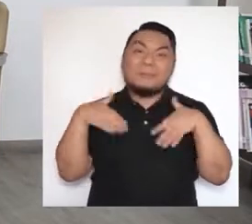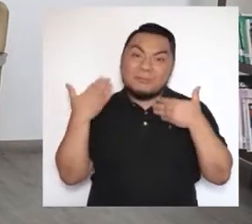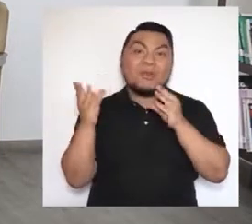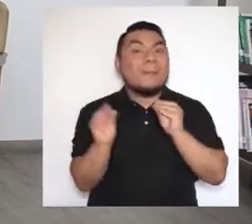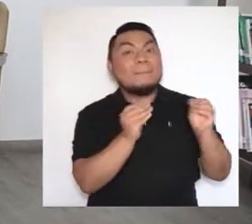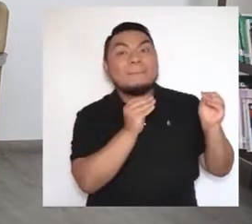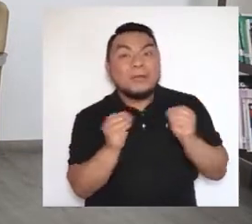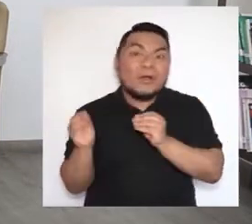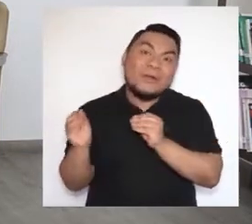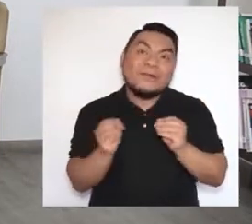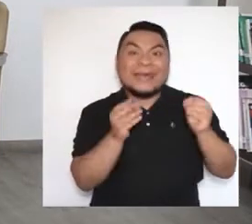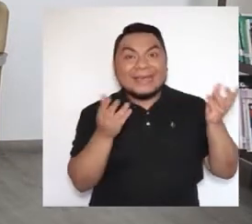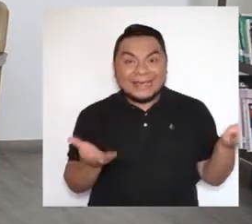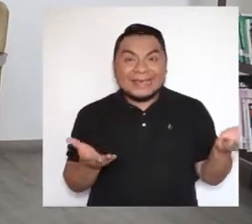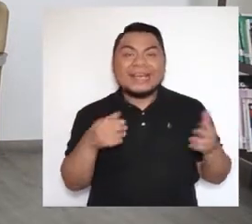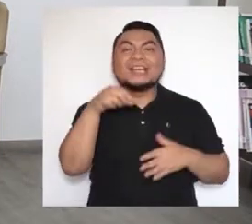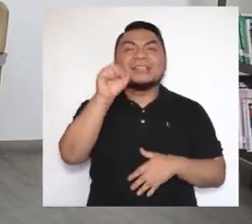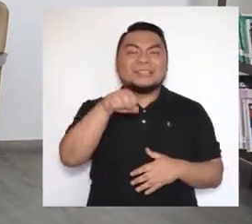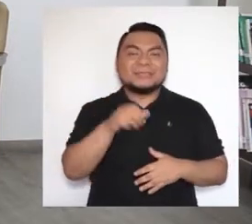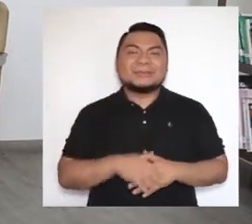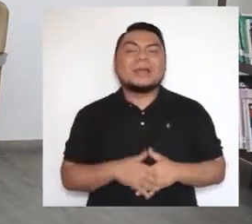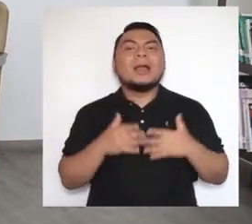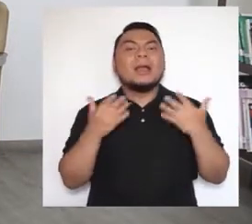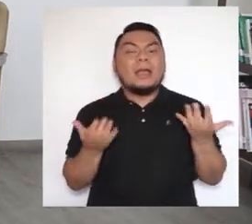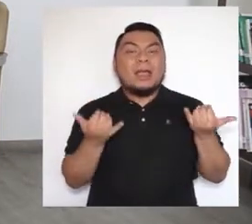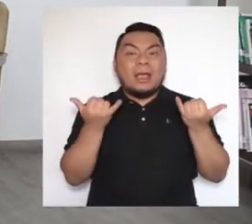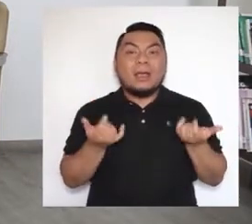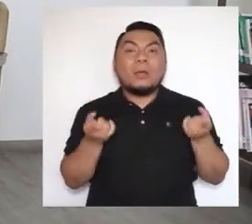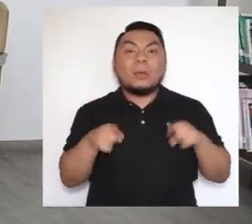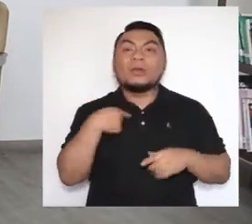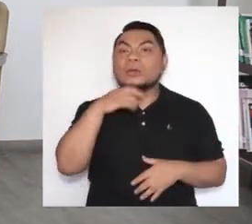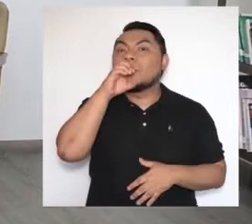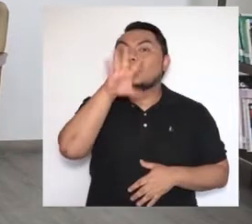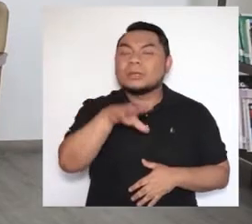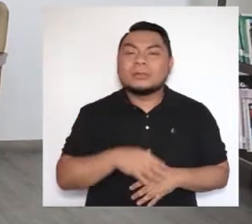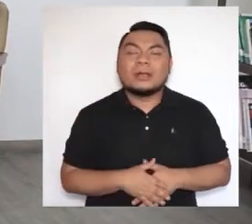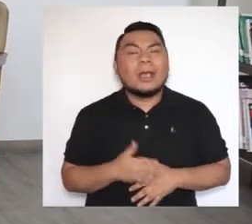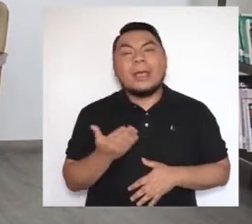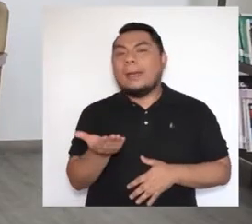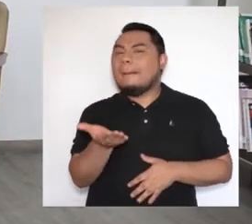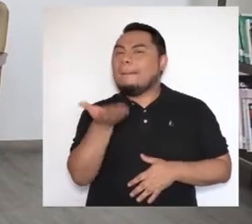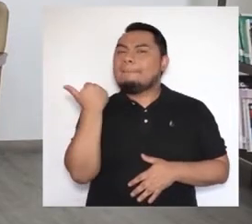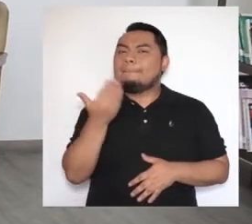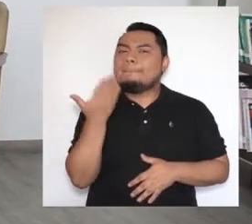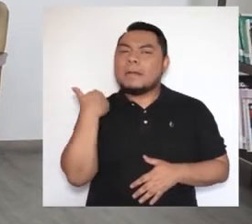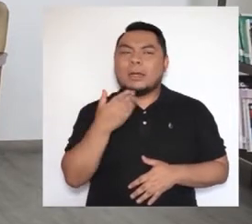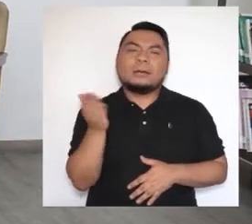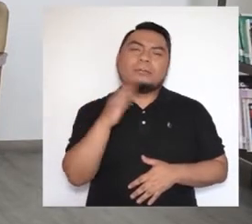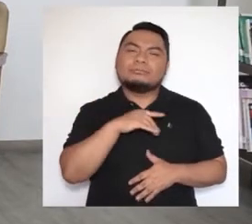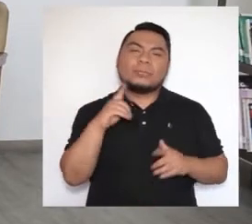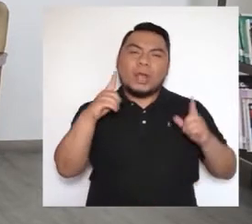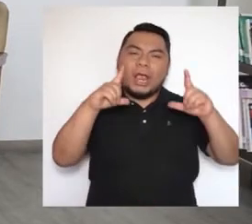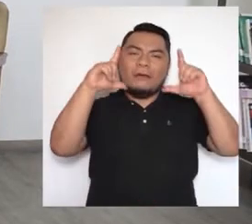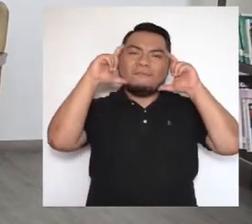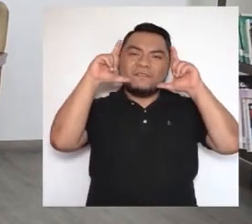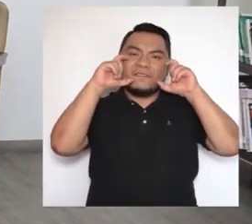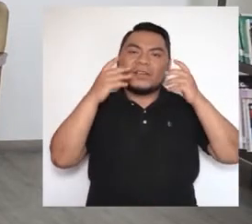nos podemos mover. ¡Claro que sí! Entonces ahora, cuando yo les diga, vamos a tomarnos una